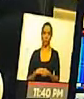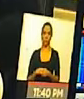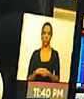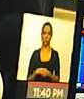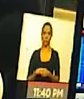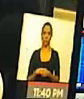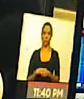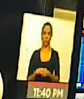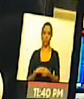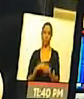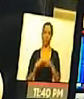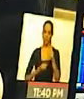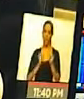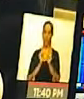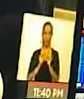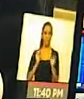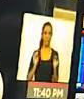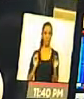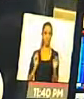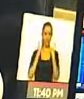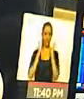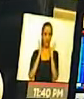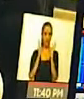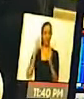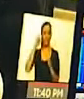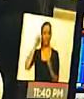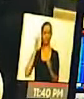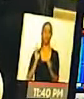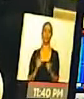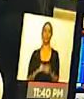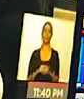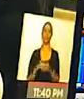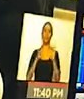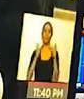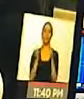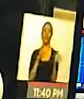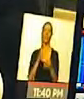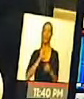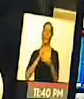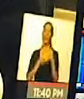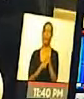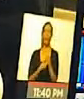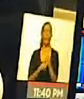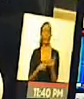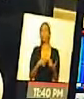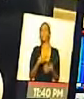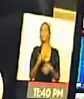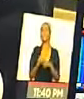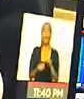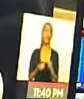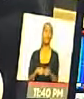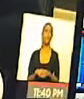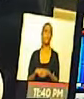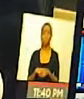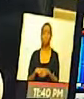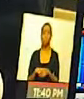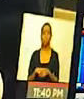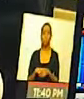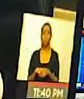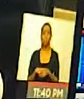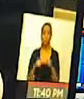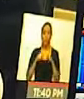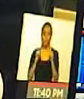Para que hagamos un llamado de atención de que el día 10 de marzo no es que Guaidó vaya a ser, Guaidó va a balbucear, pero